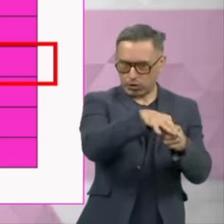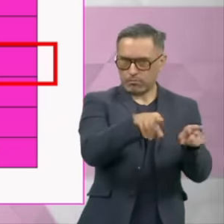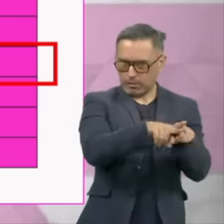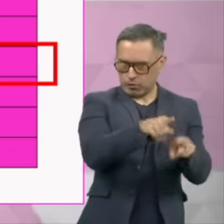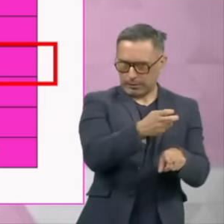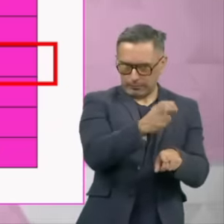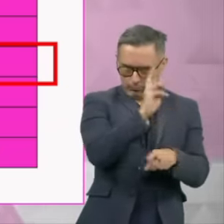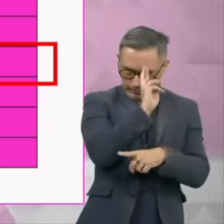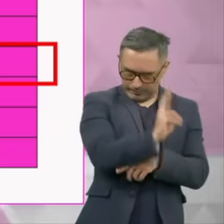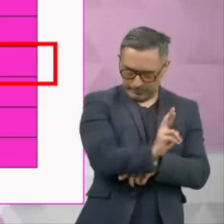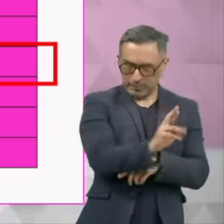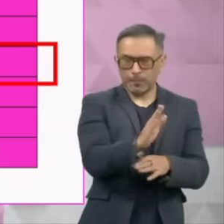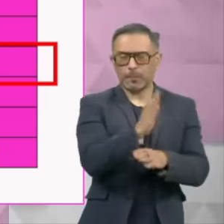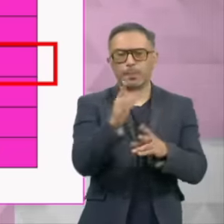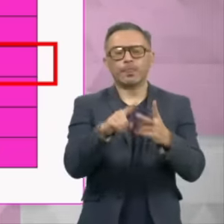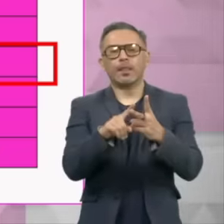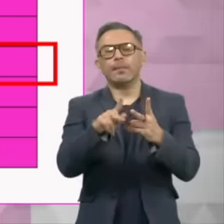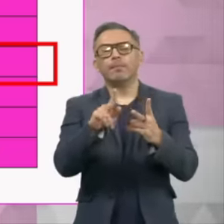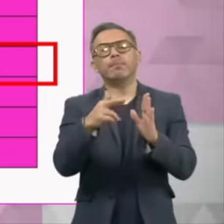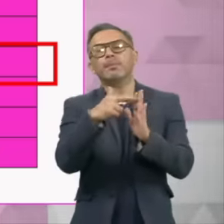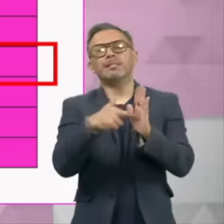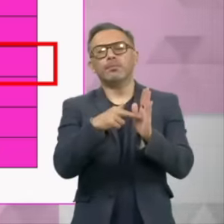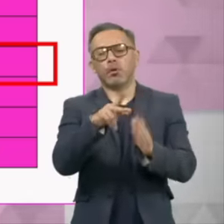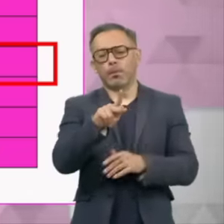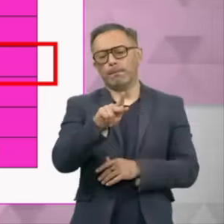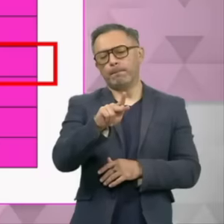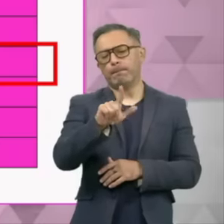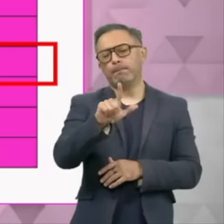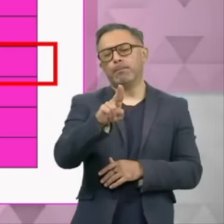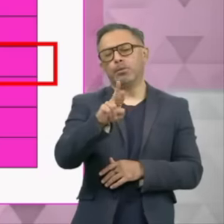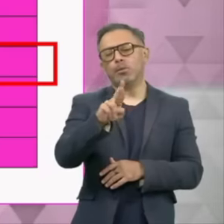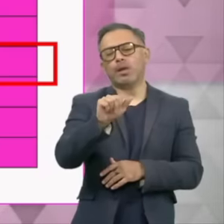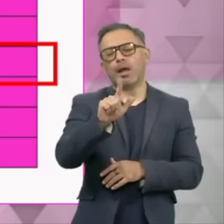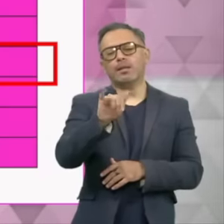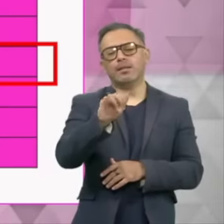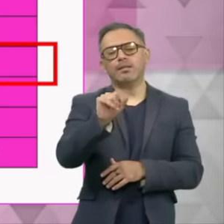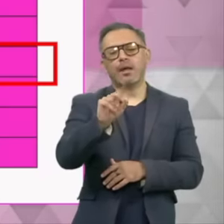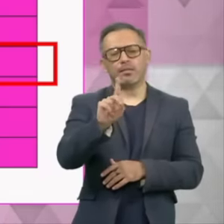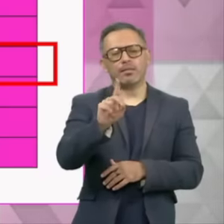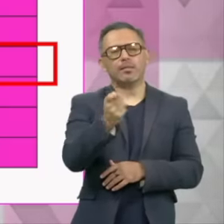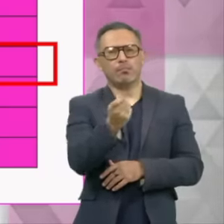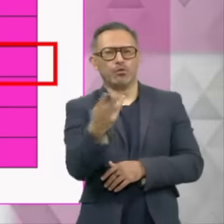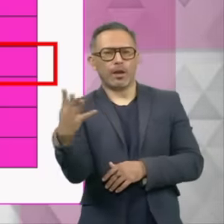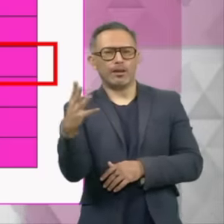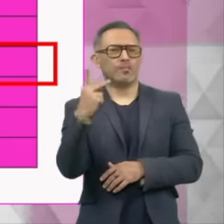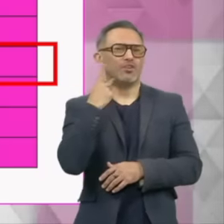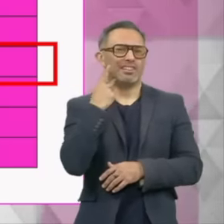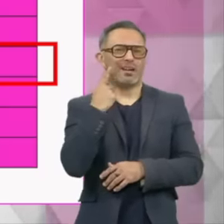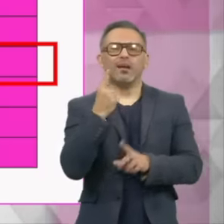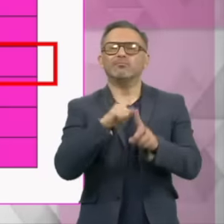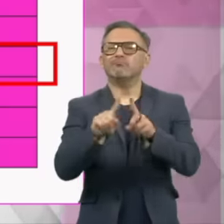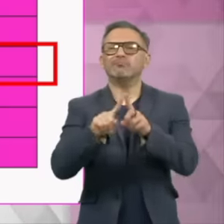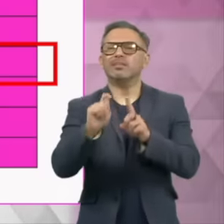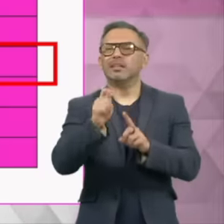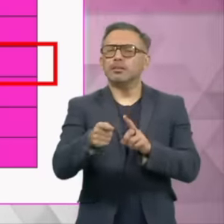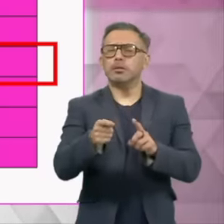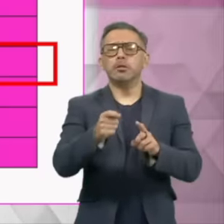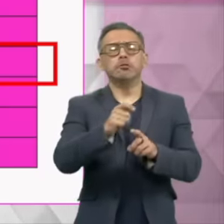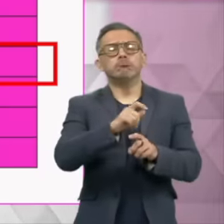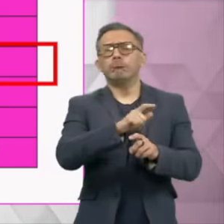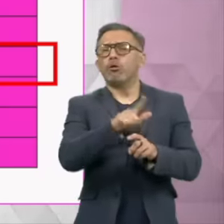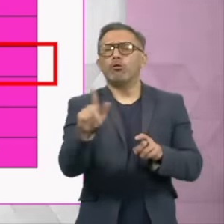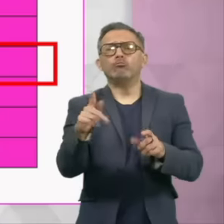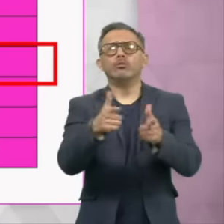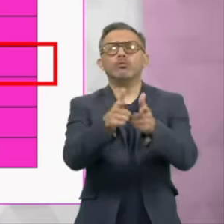principio de pluralidad política, el cual se traduce en la garantía de representación de todas las